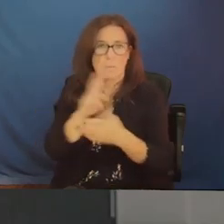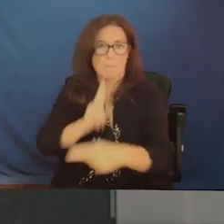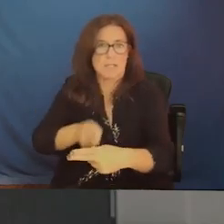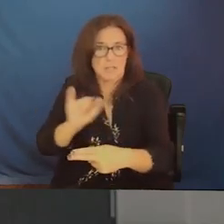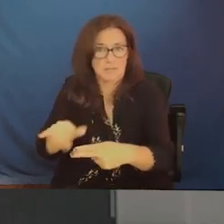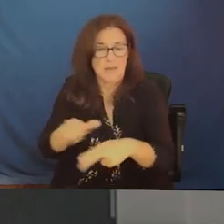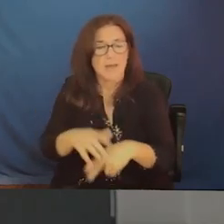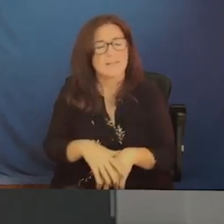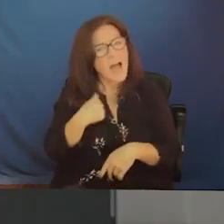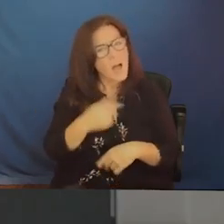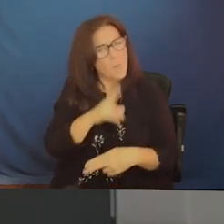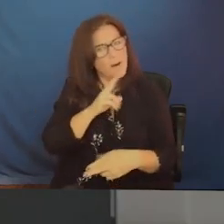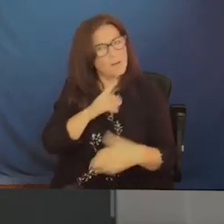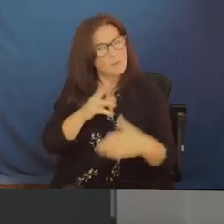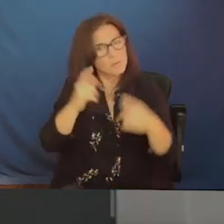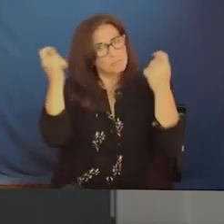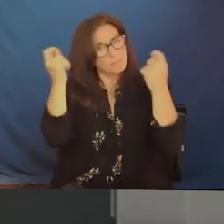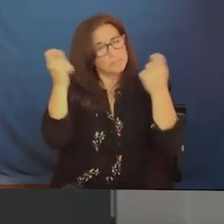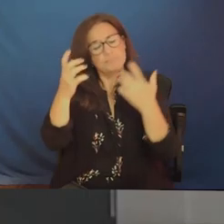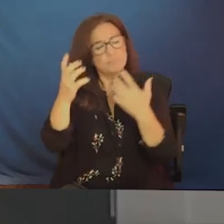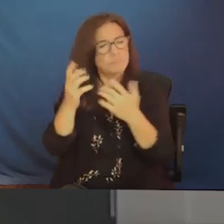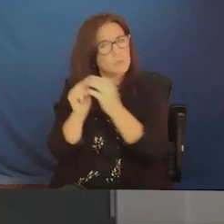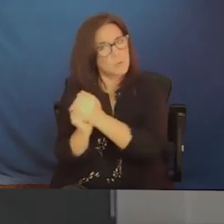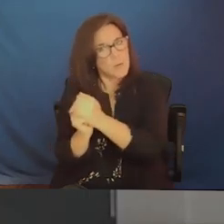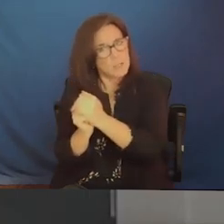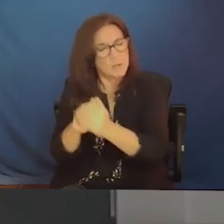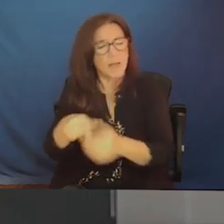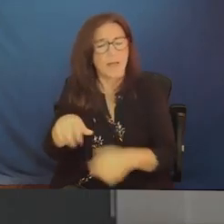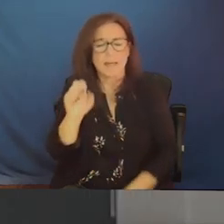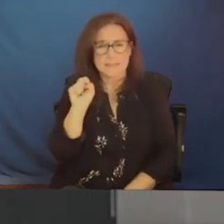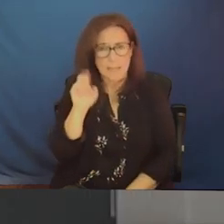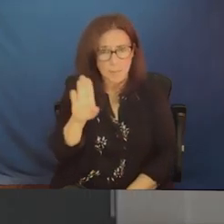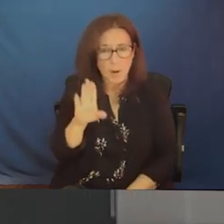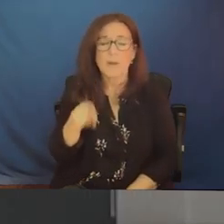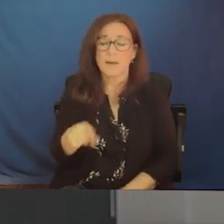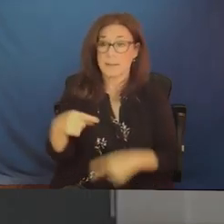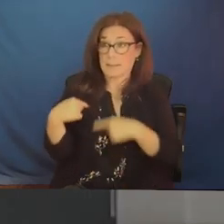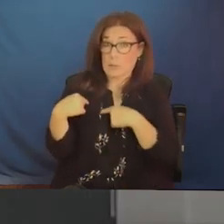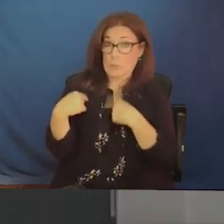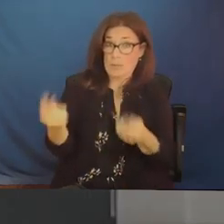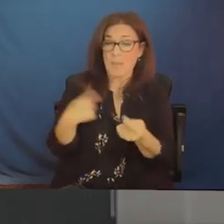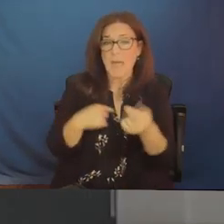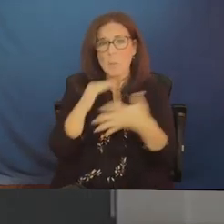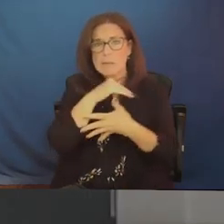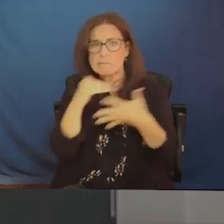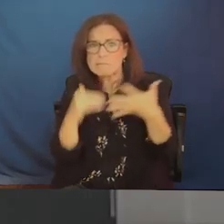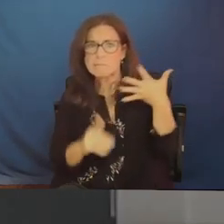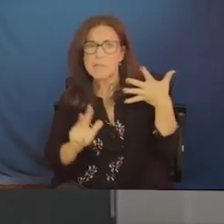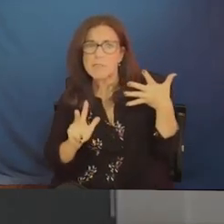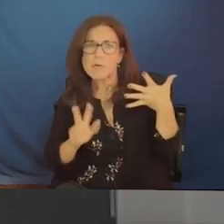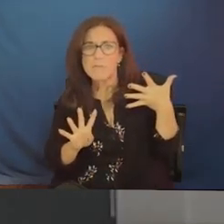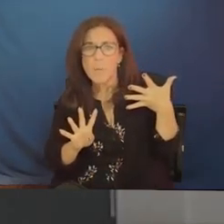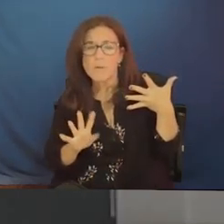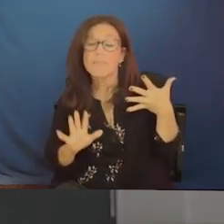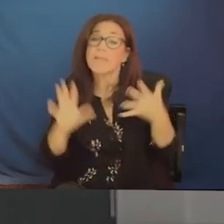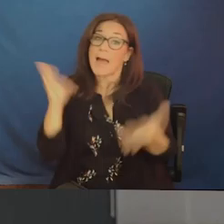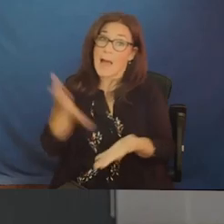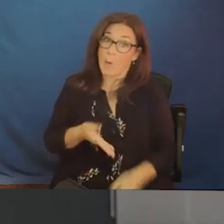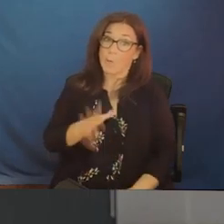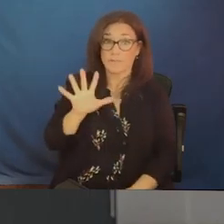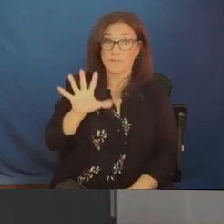nuestro condado porque por mucho rato hemos estado cerca de 34 en términos de índices de vacunación 34 de 58